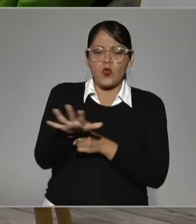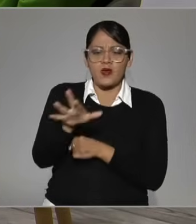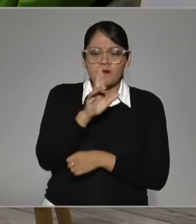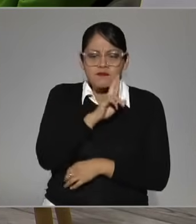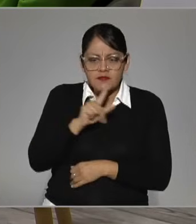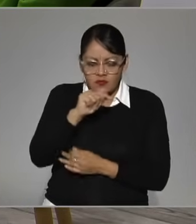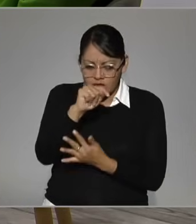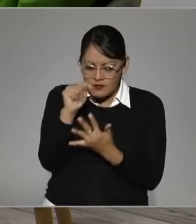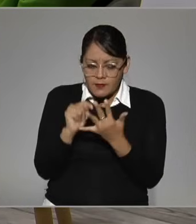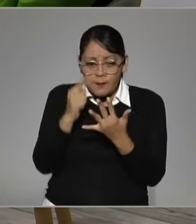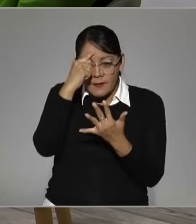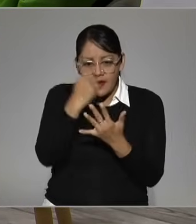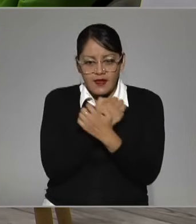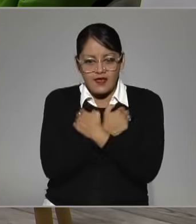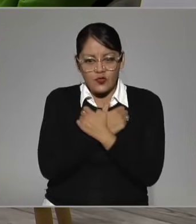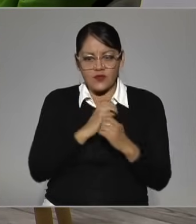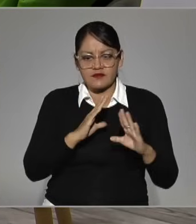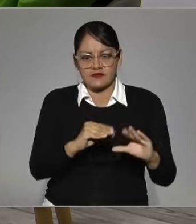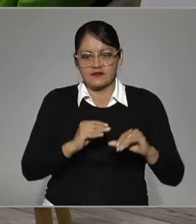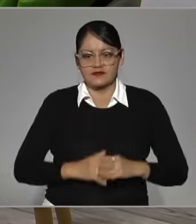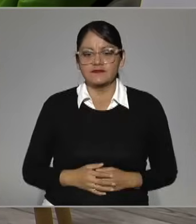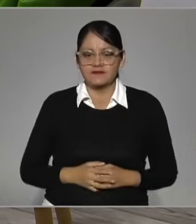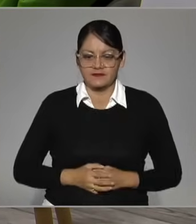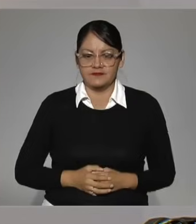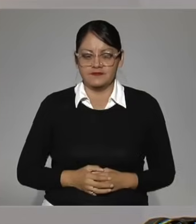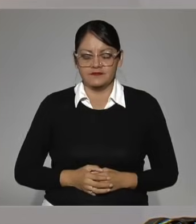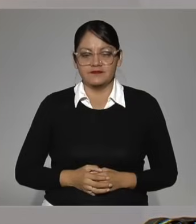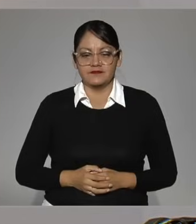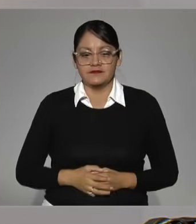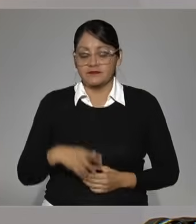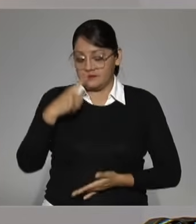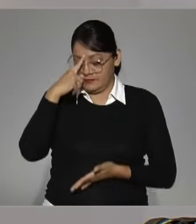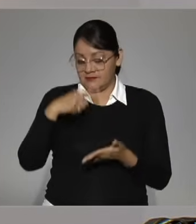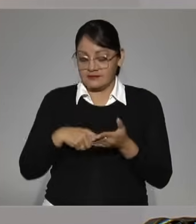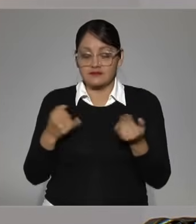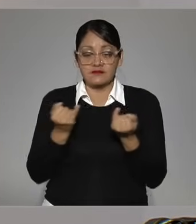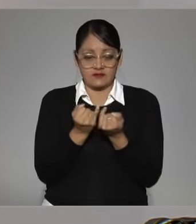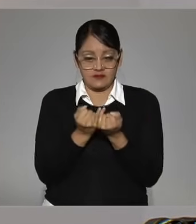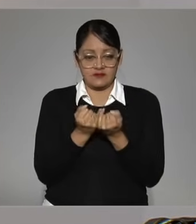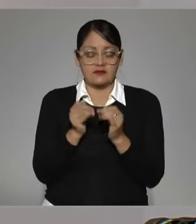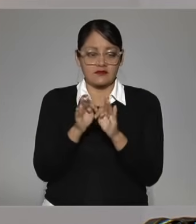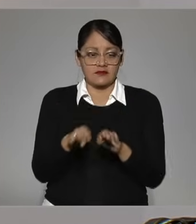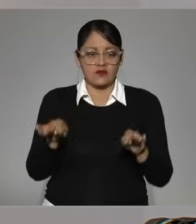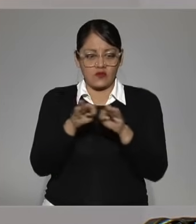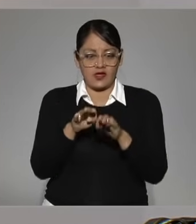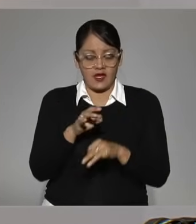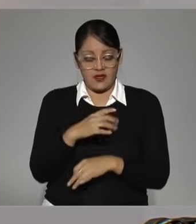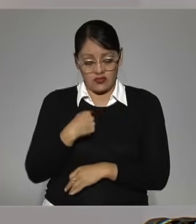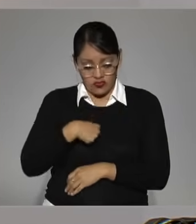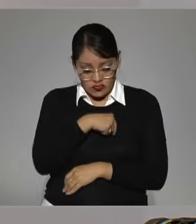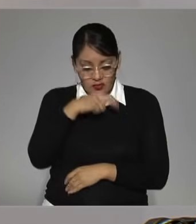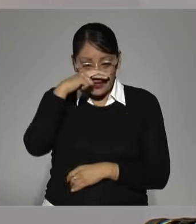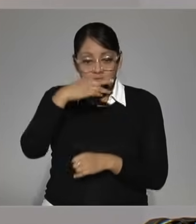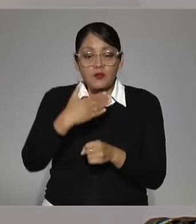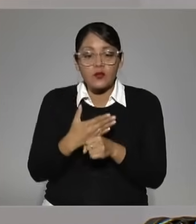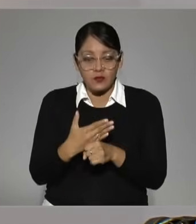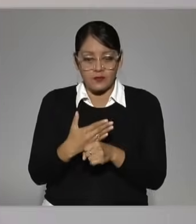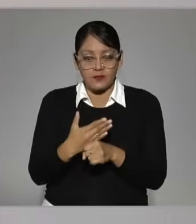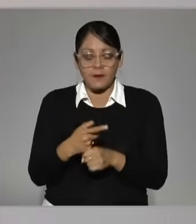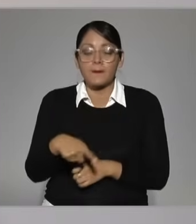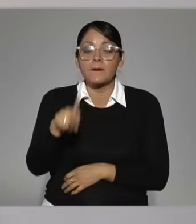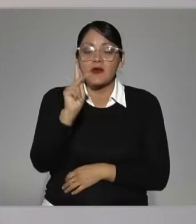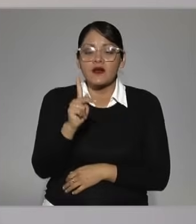mejores elementos para esa educación de los hijos. Y creo que también un punto importante, tenemos esa responsabilidad, pero también tenemos